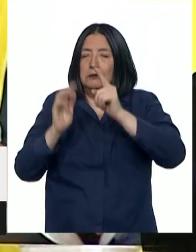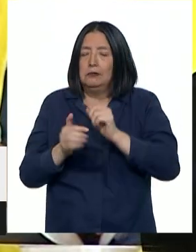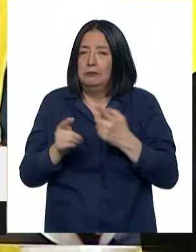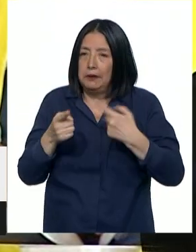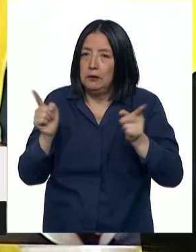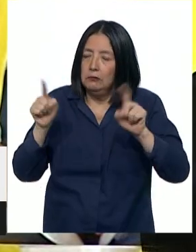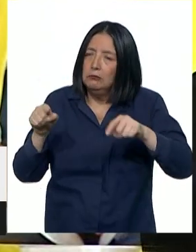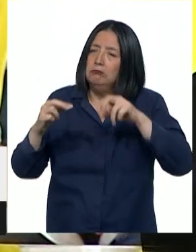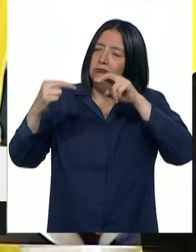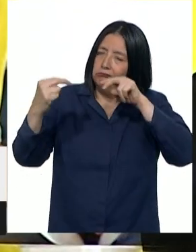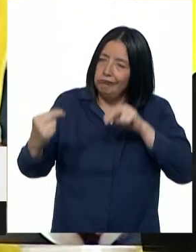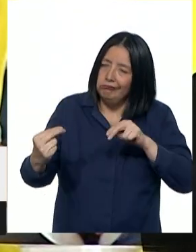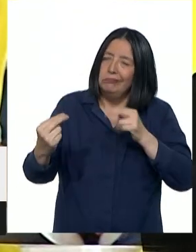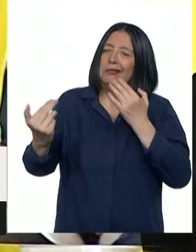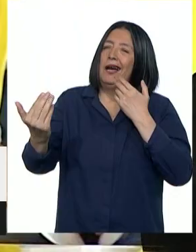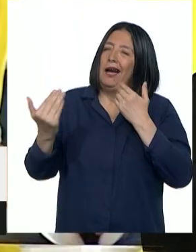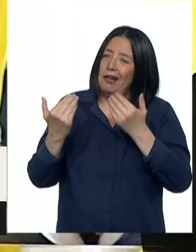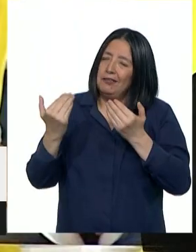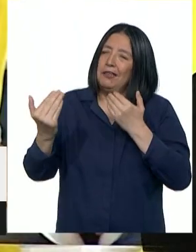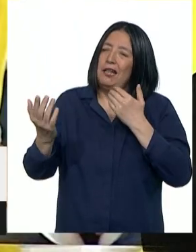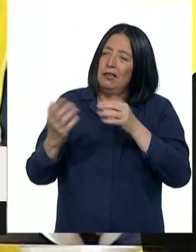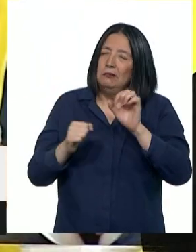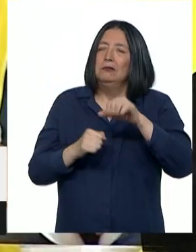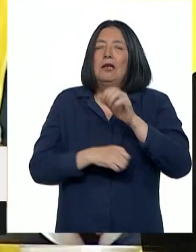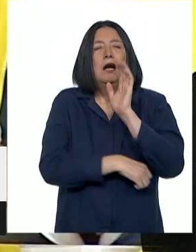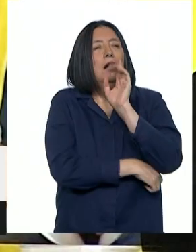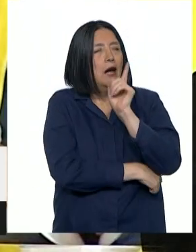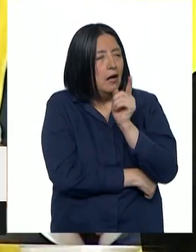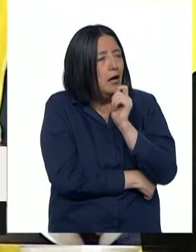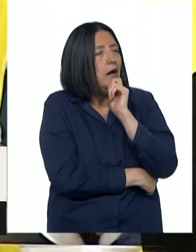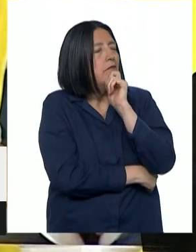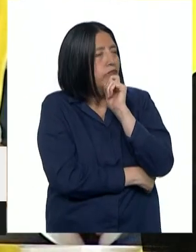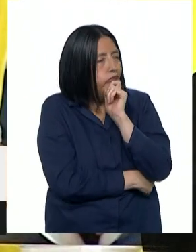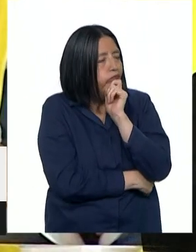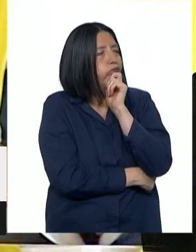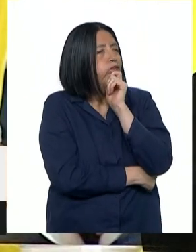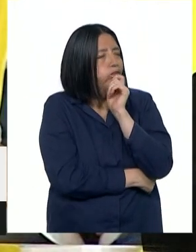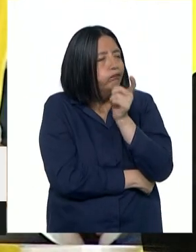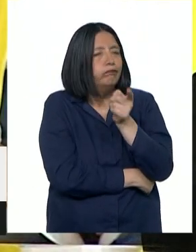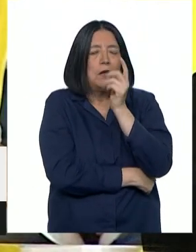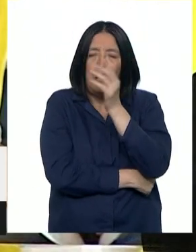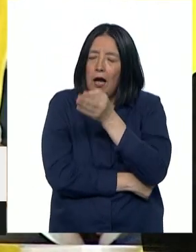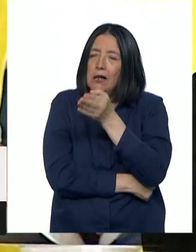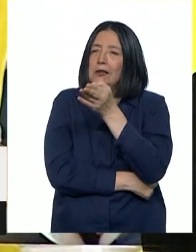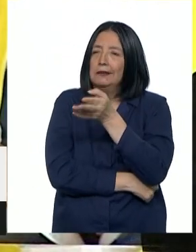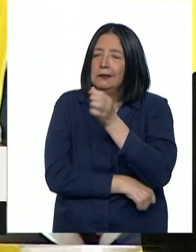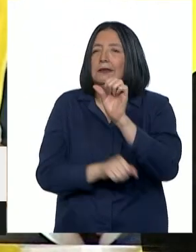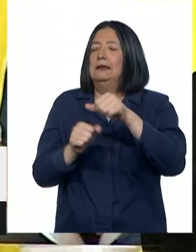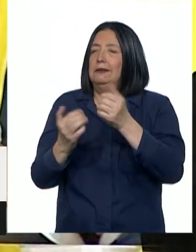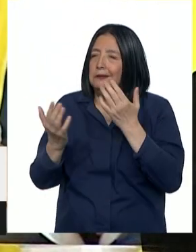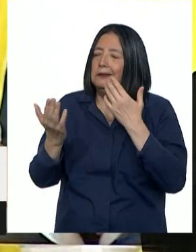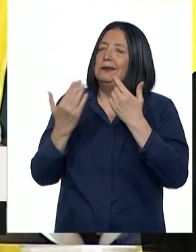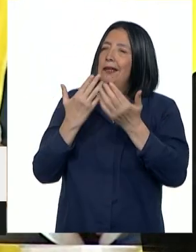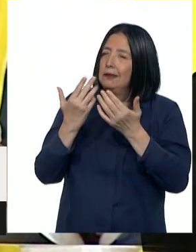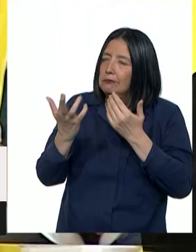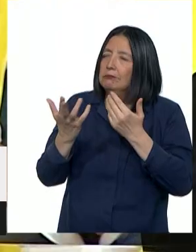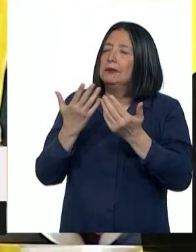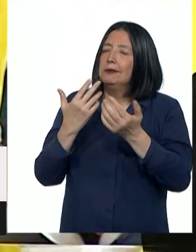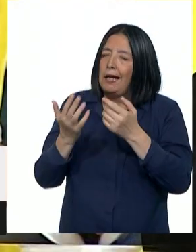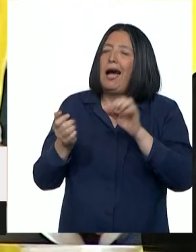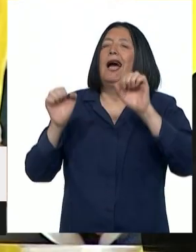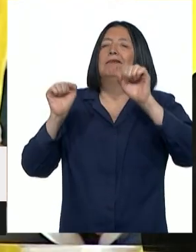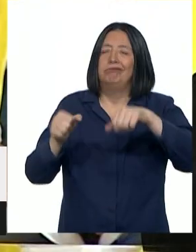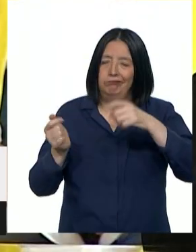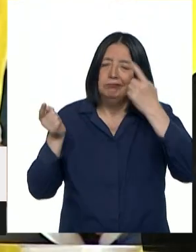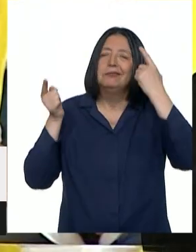pero cuando conversamos sí nos oímos, y de ese oír